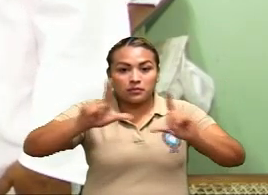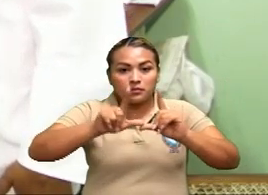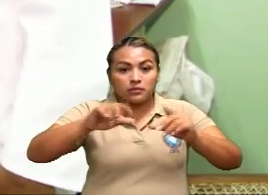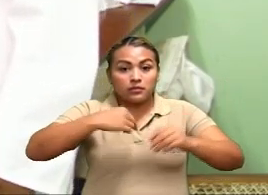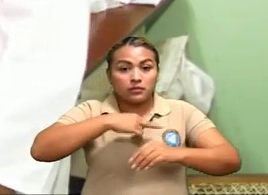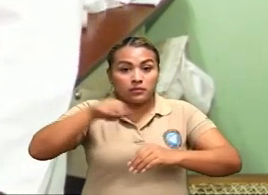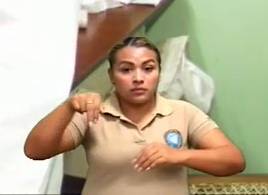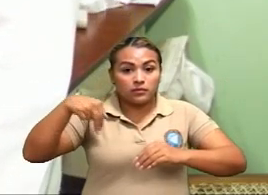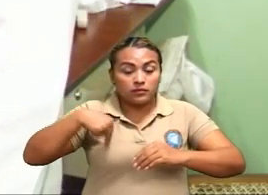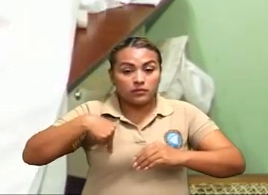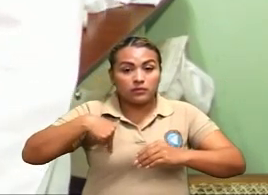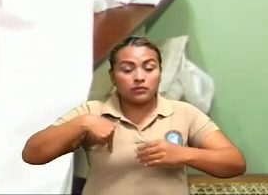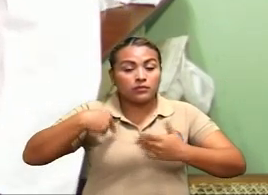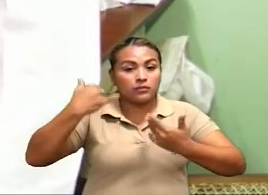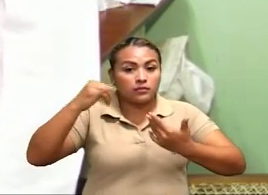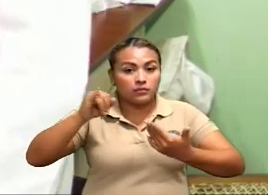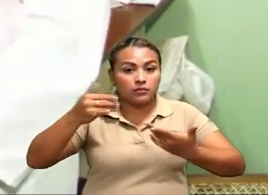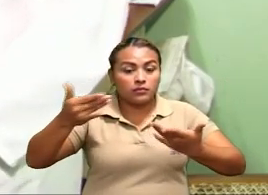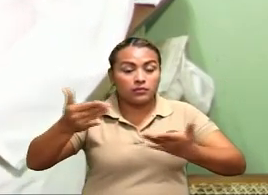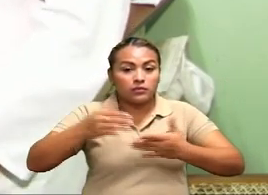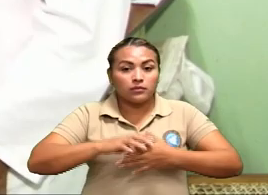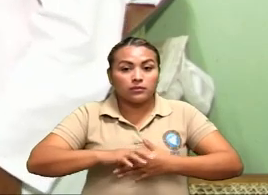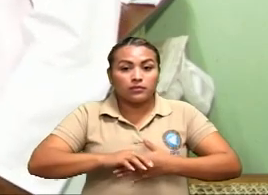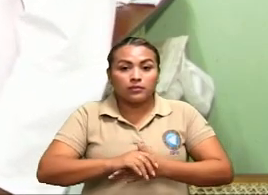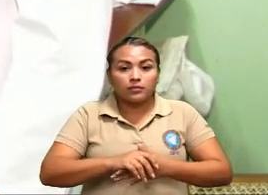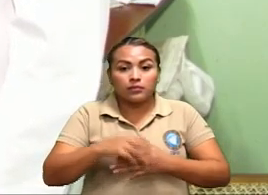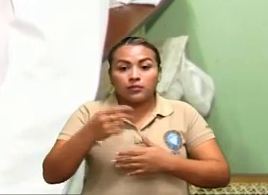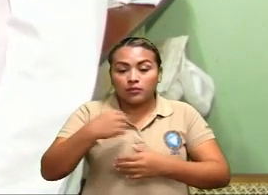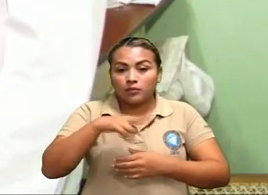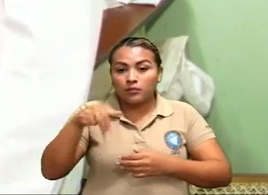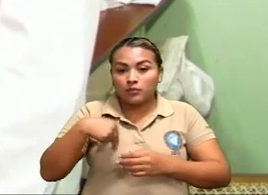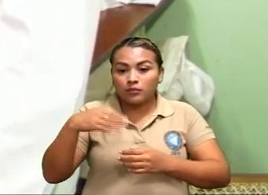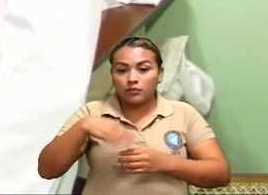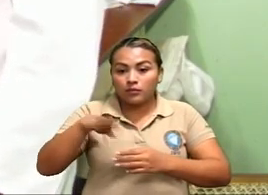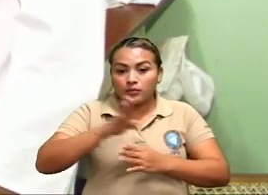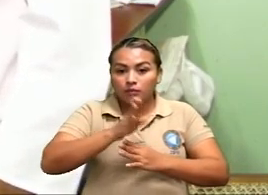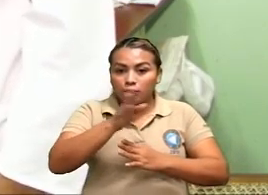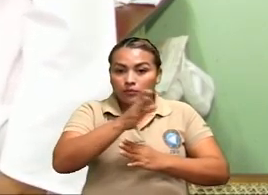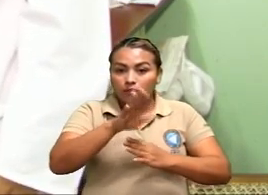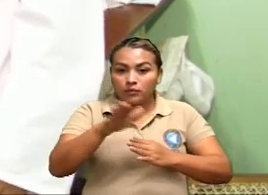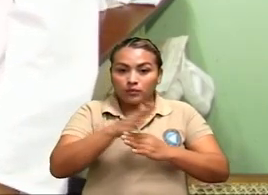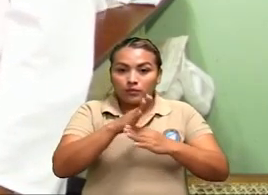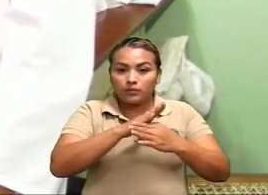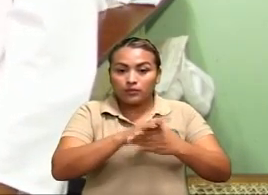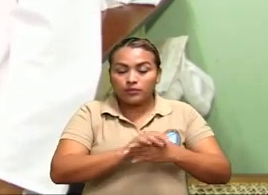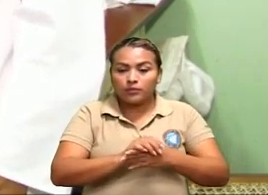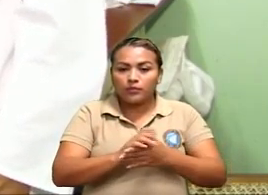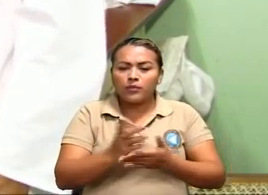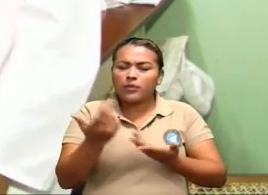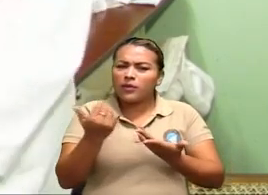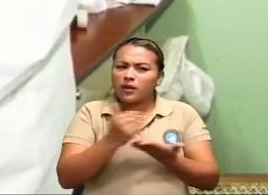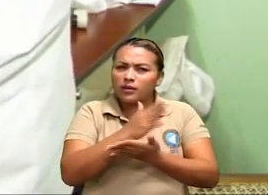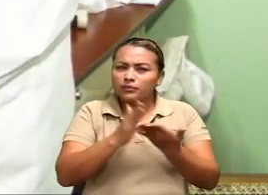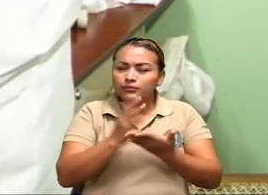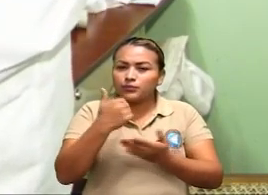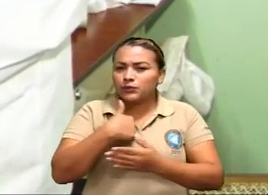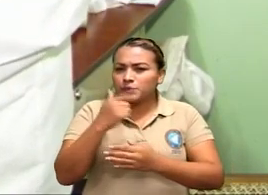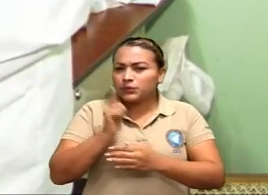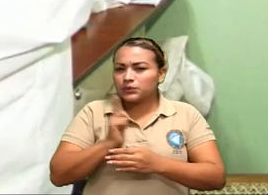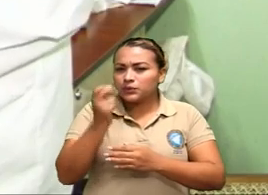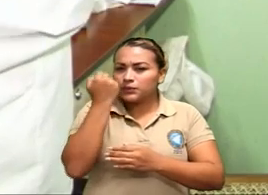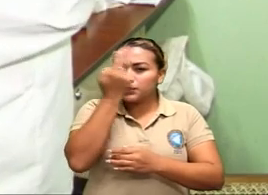nosotros vamos a los puestos, a los barrios donde tenemos puesto. Eso sea, algo muy importante que le quería preguntar, por ejemplo, la